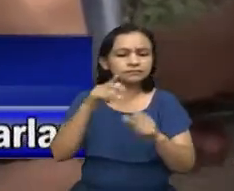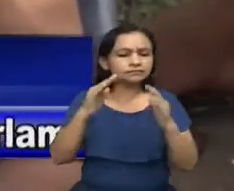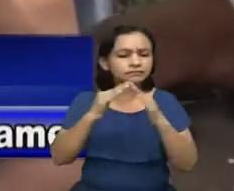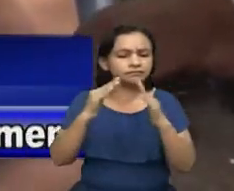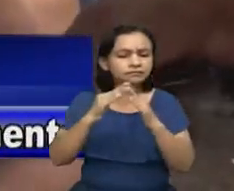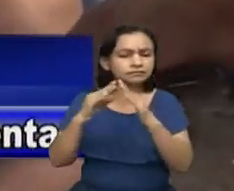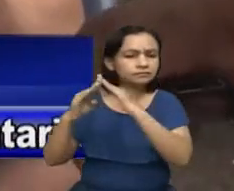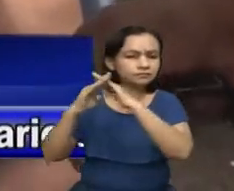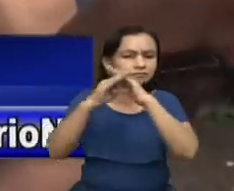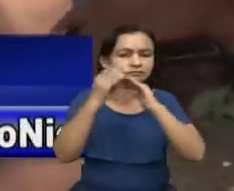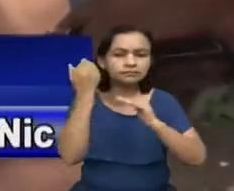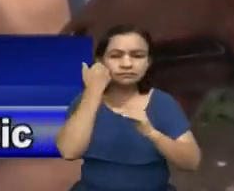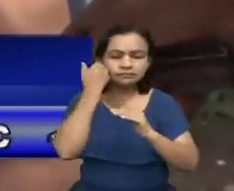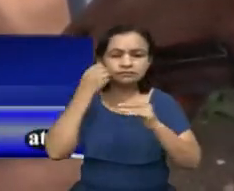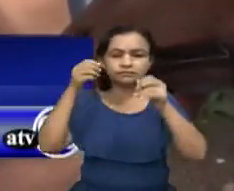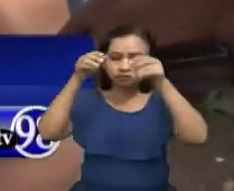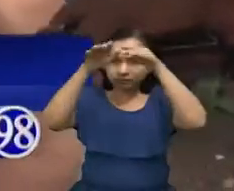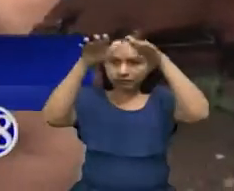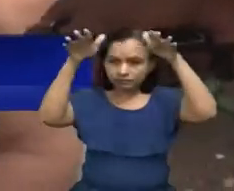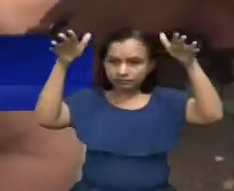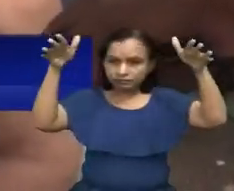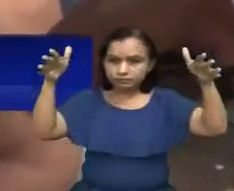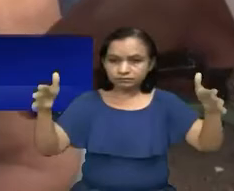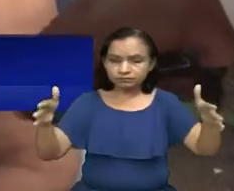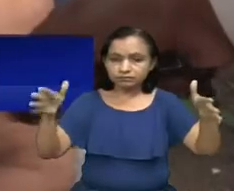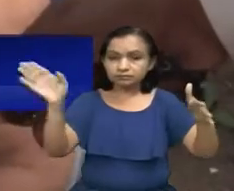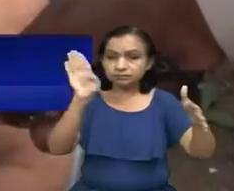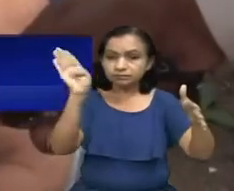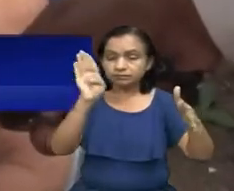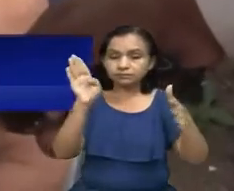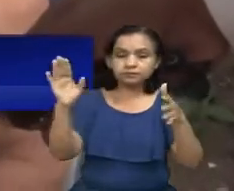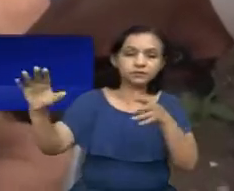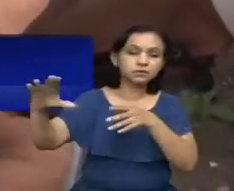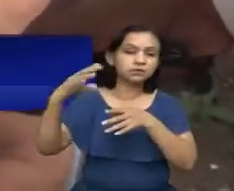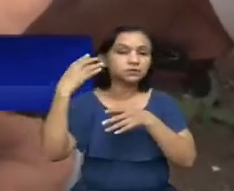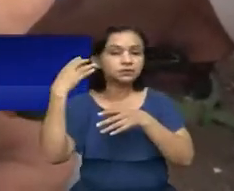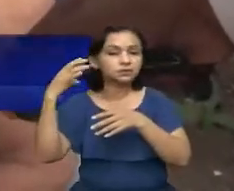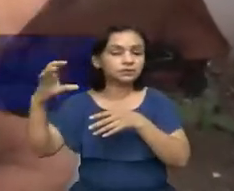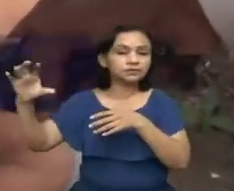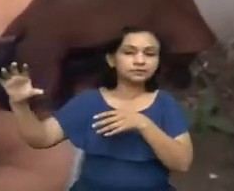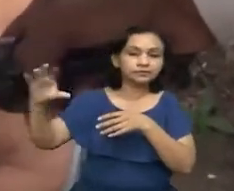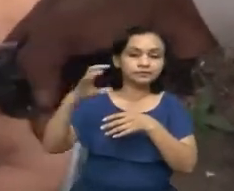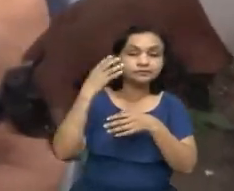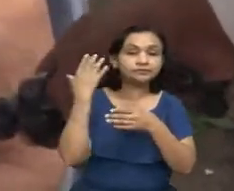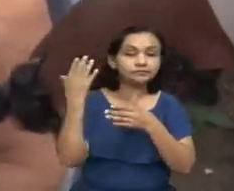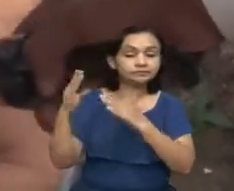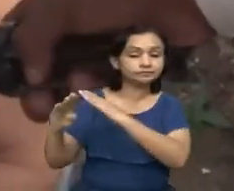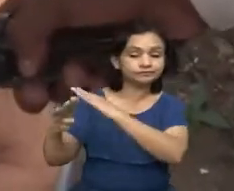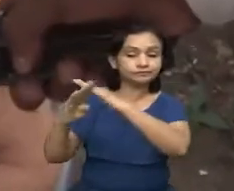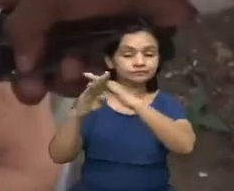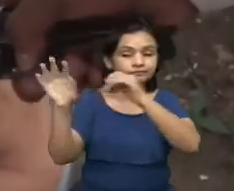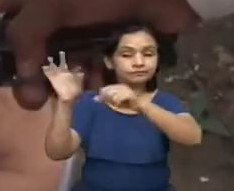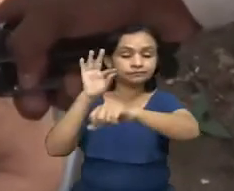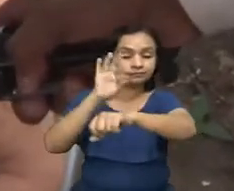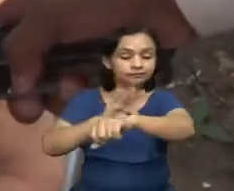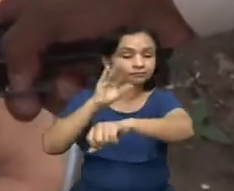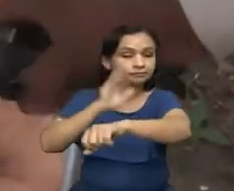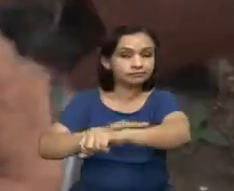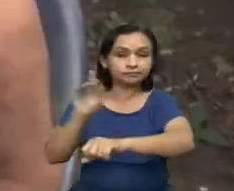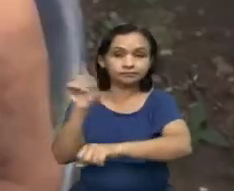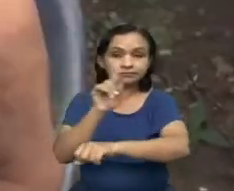estas enfermedades? Dormimos con mosquitero y abanico, sí, para que no nos